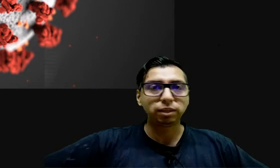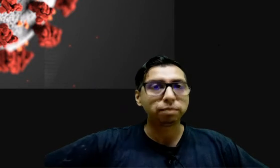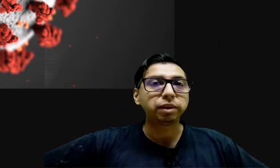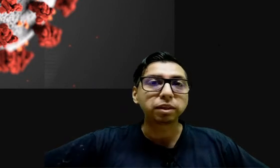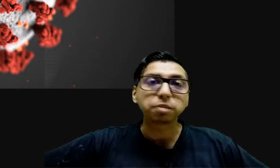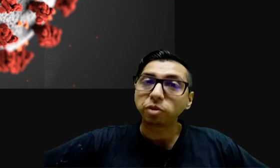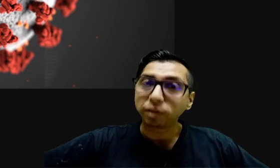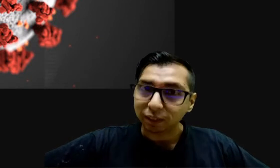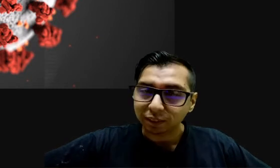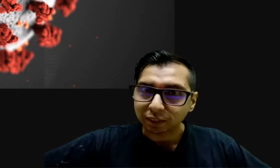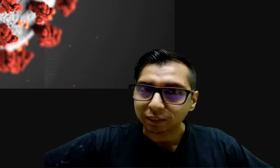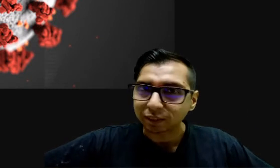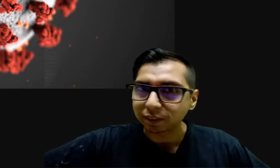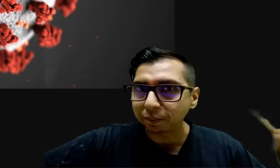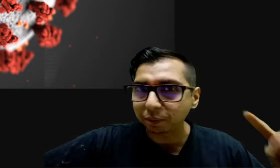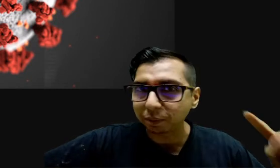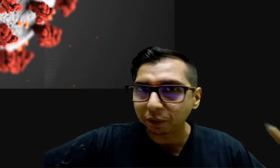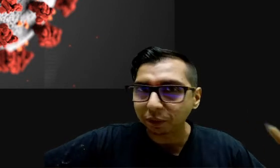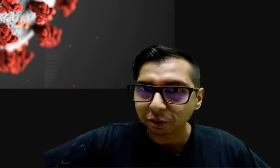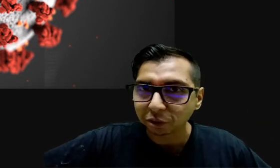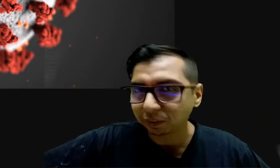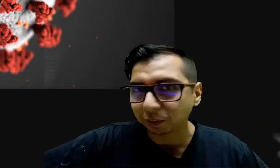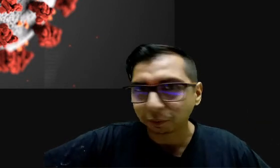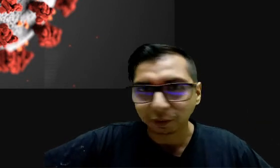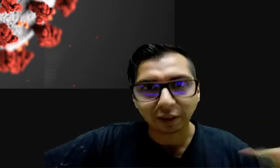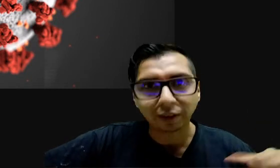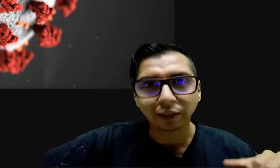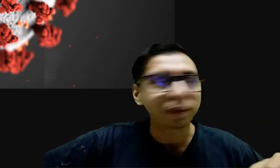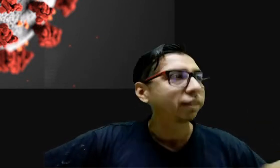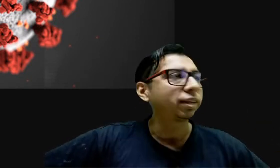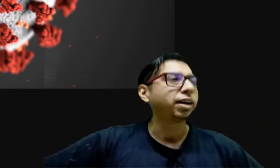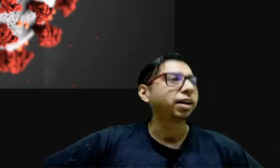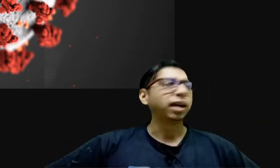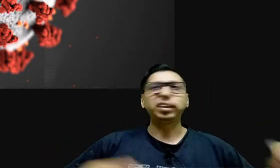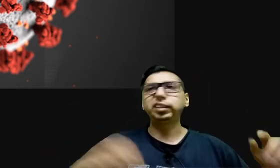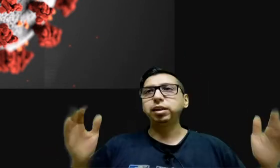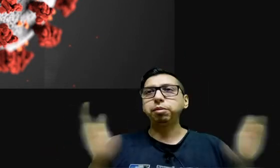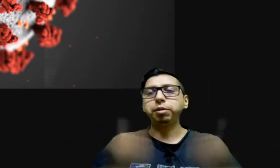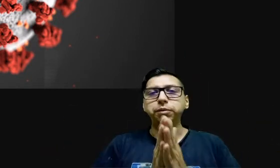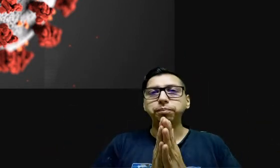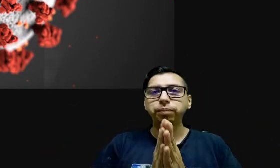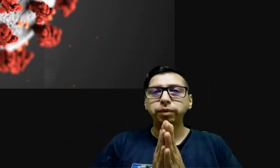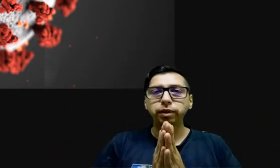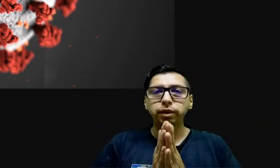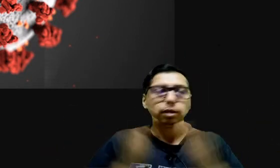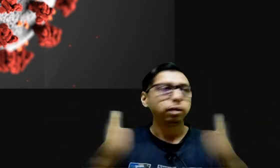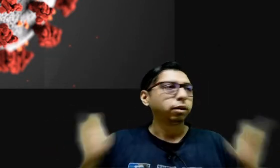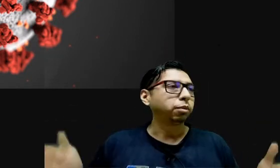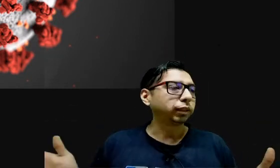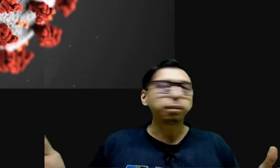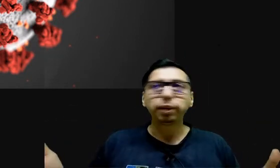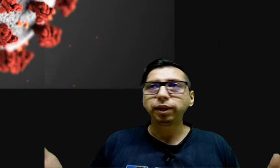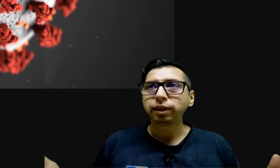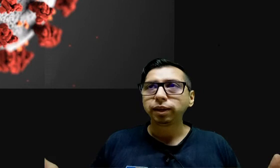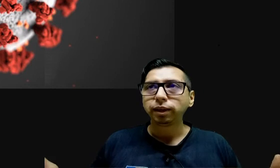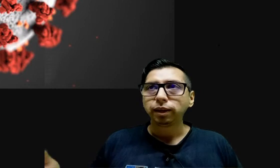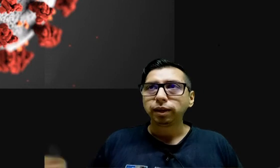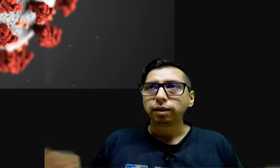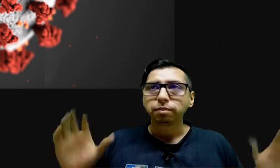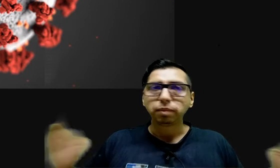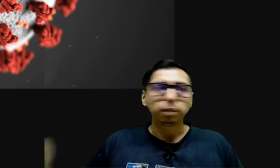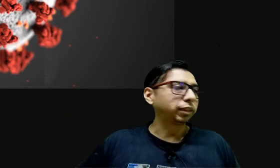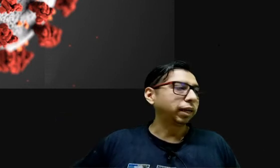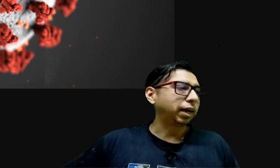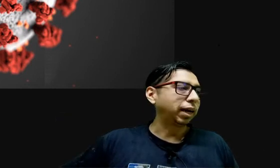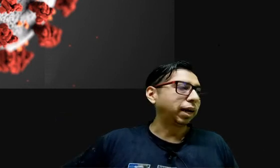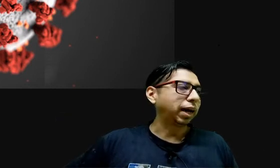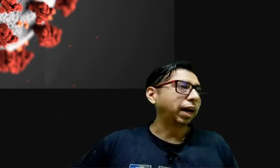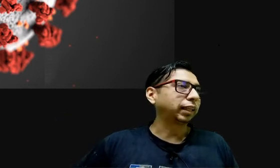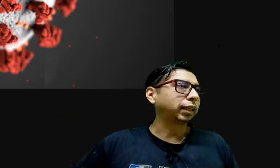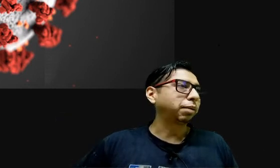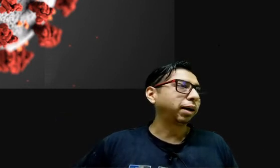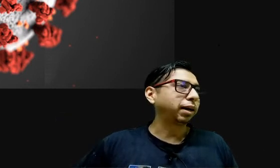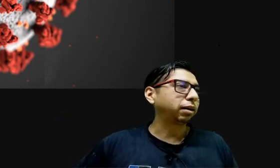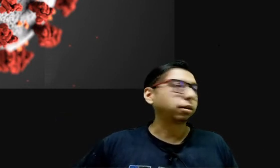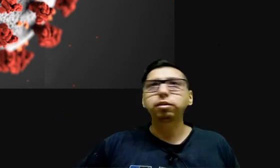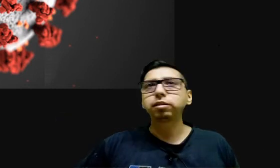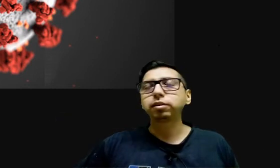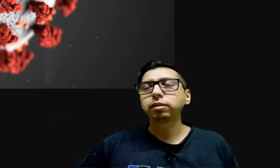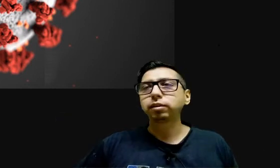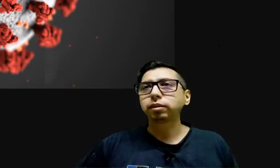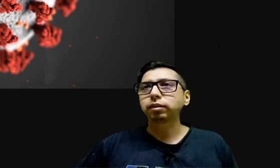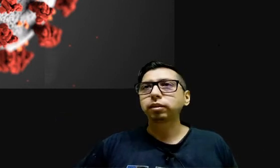y si me desmonetizas este video YouTube, te voy a reclamar. Así que bueno, como saben, vamos a